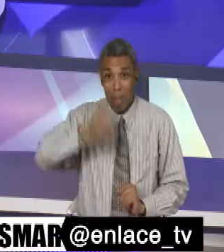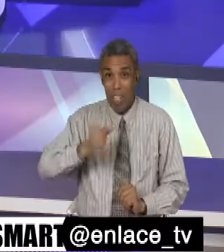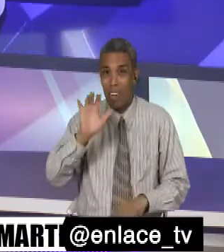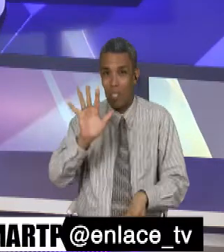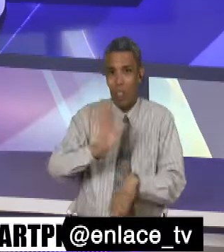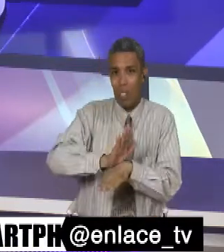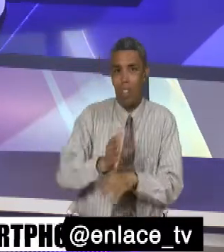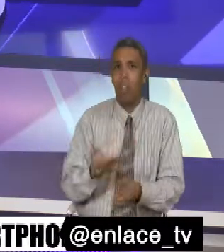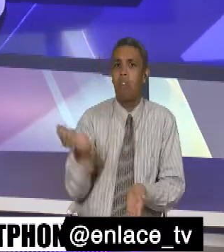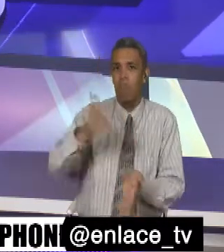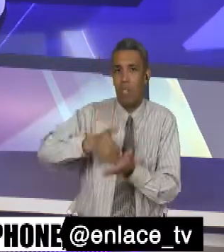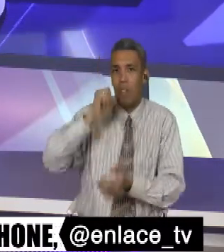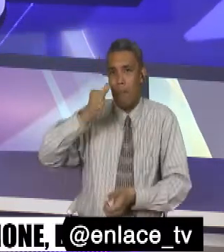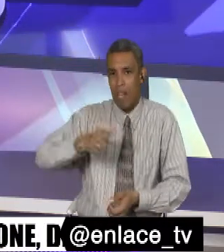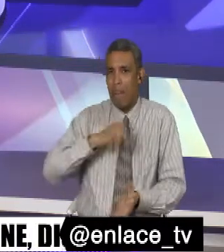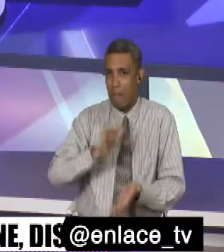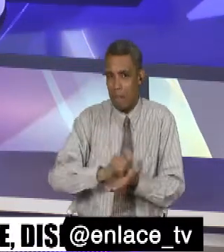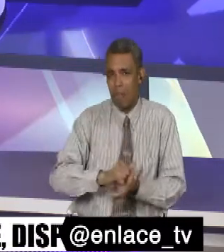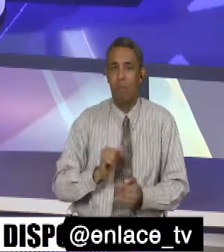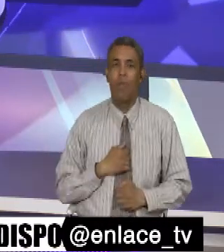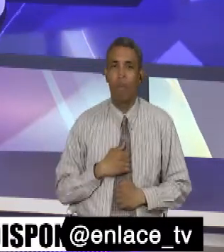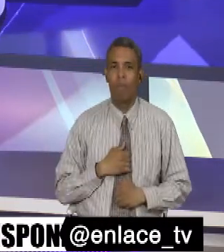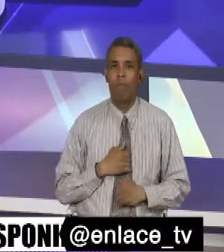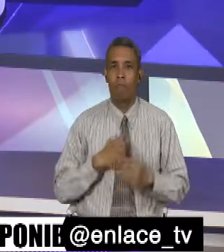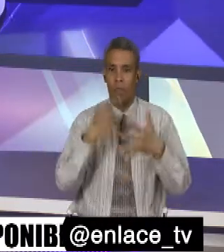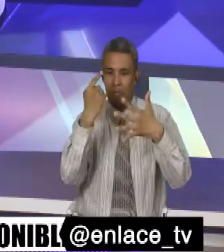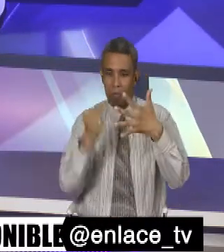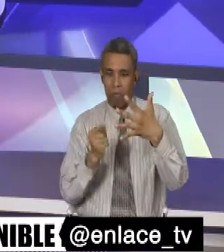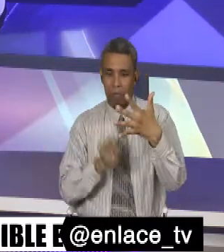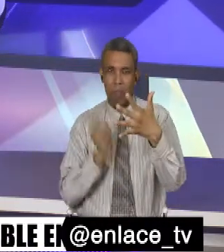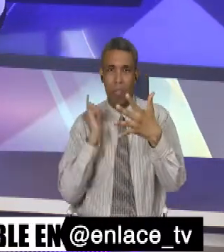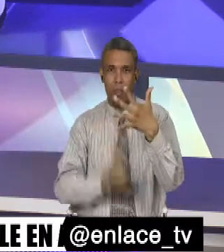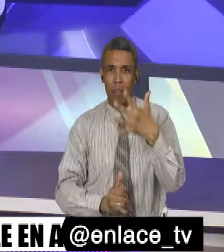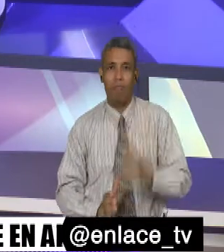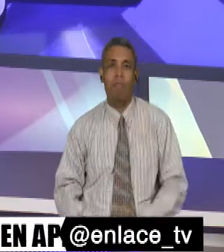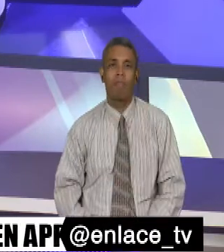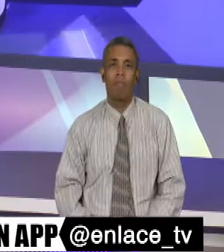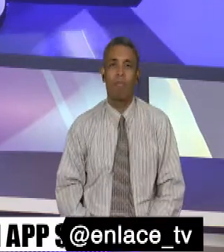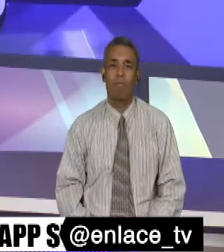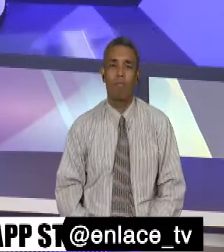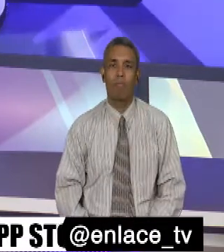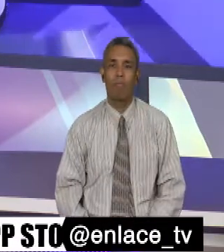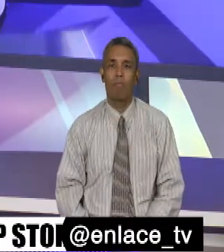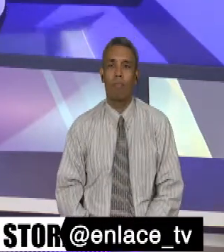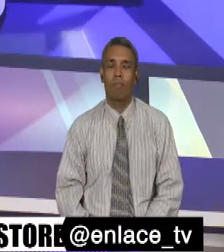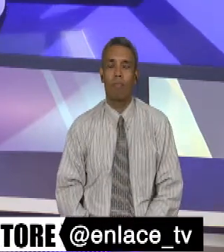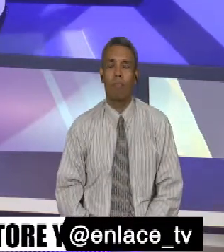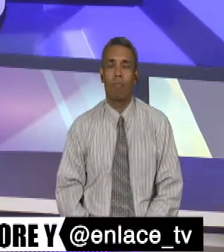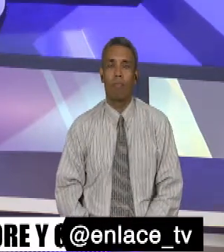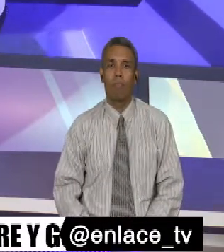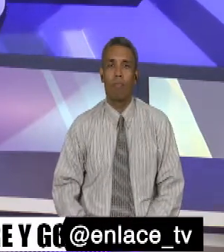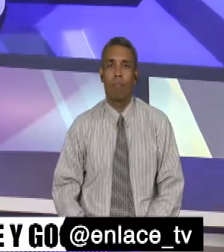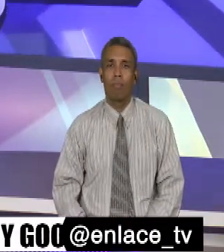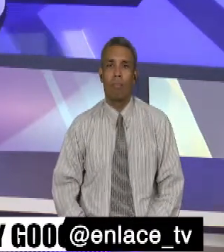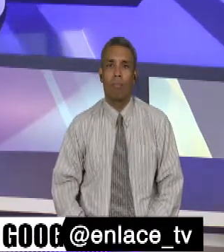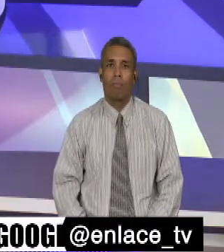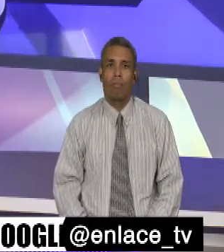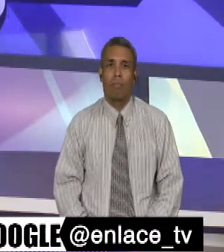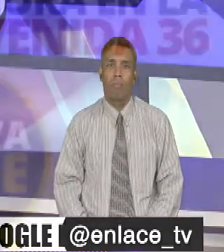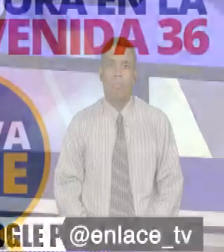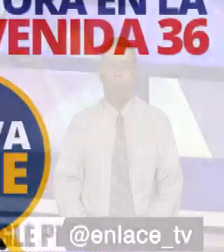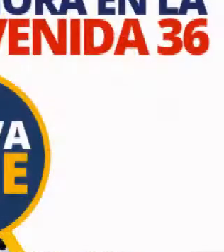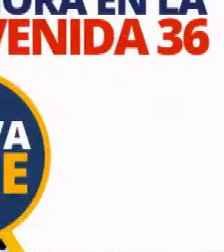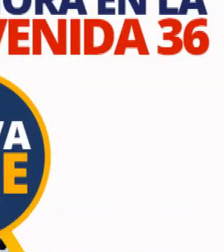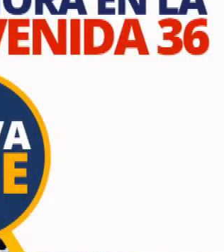del 'cristo petrolero con esta información nos despedimos de la presente emisión de enlace noticias pero antes de irnos les recordamos